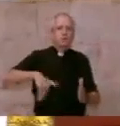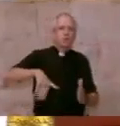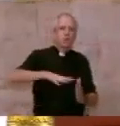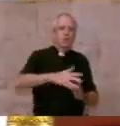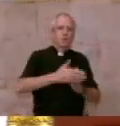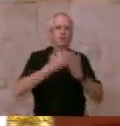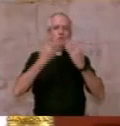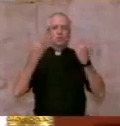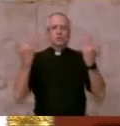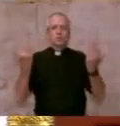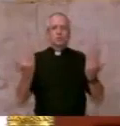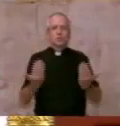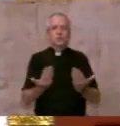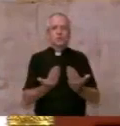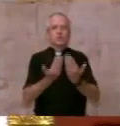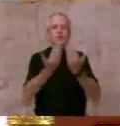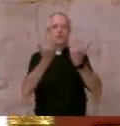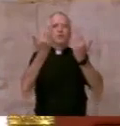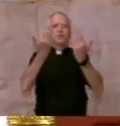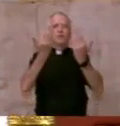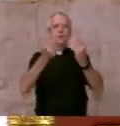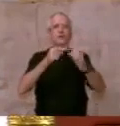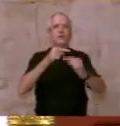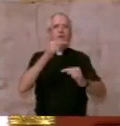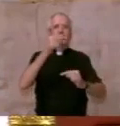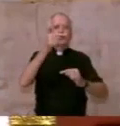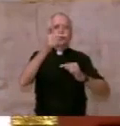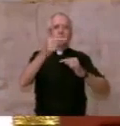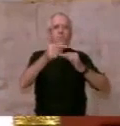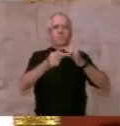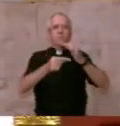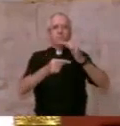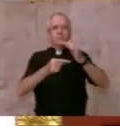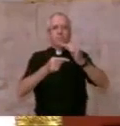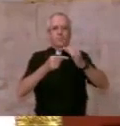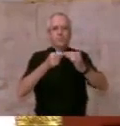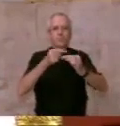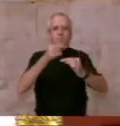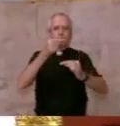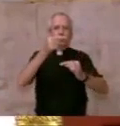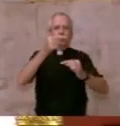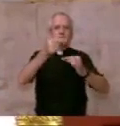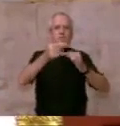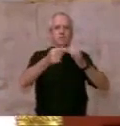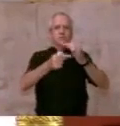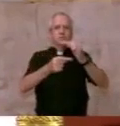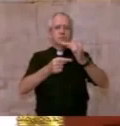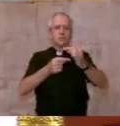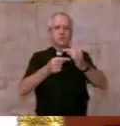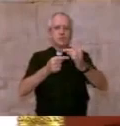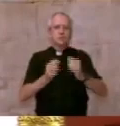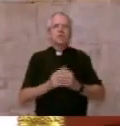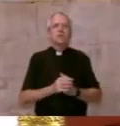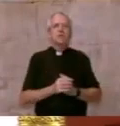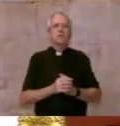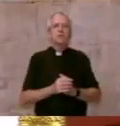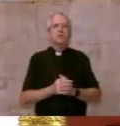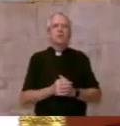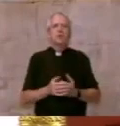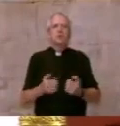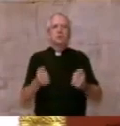Santo, todo honor y toda gloria por los siglos de los siglos.